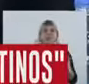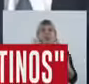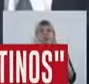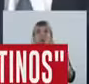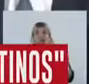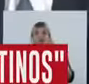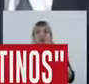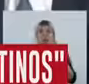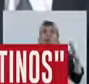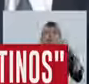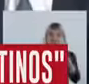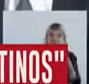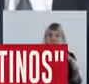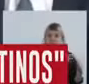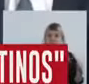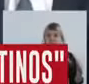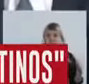techo,